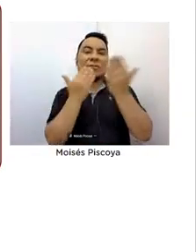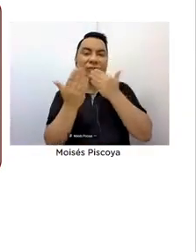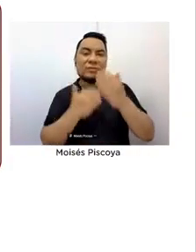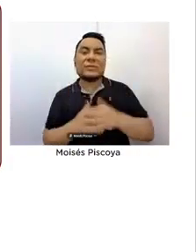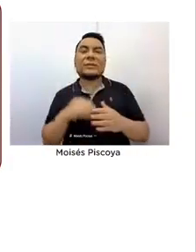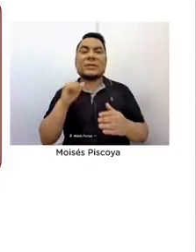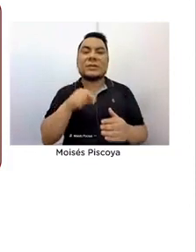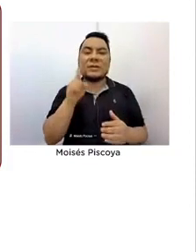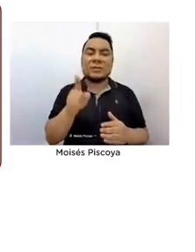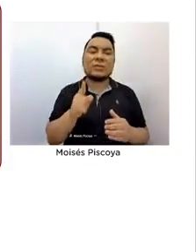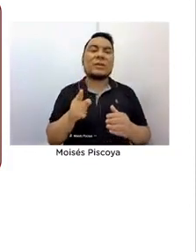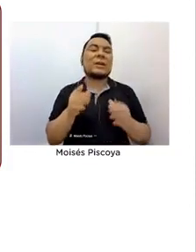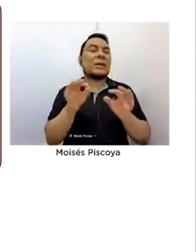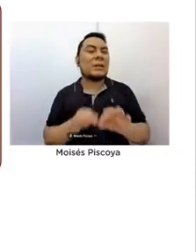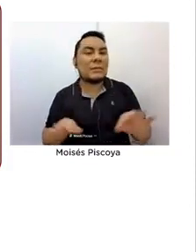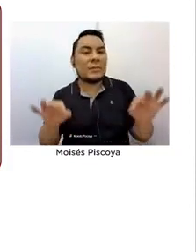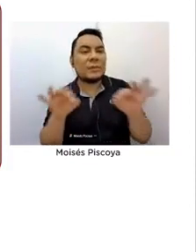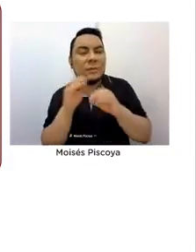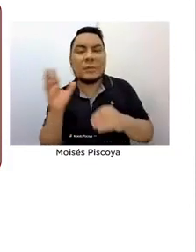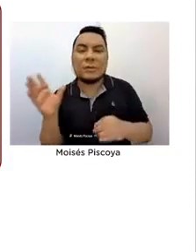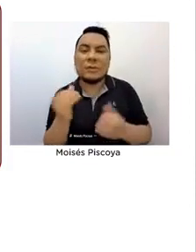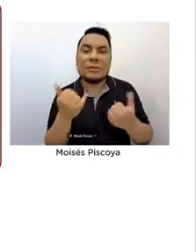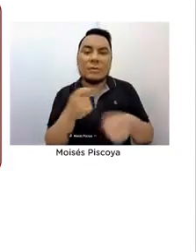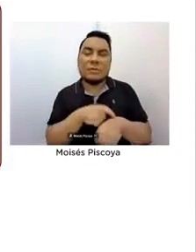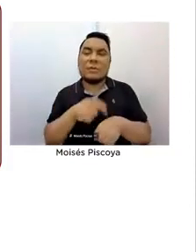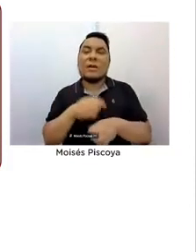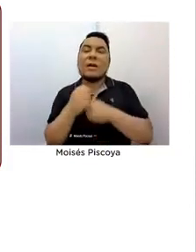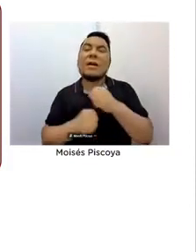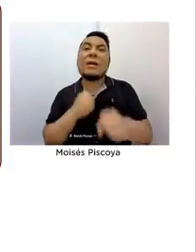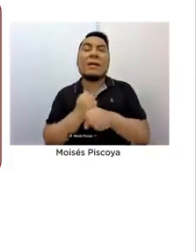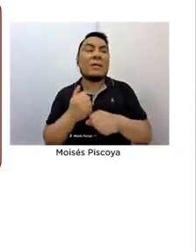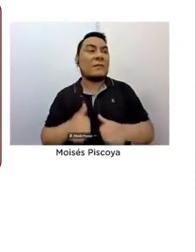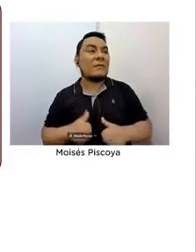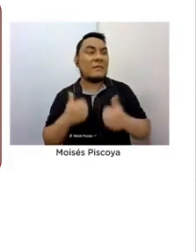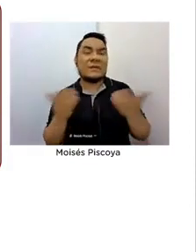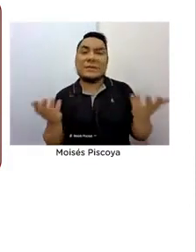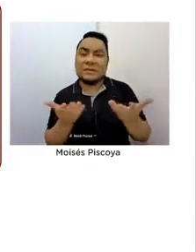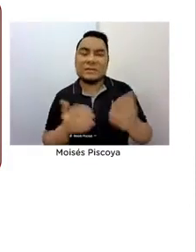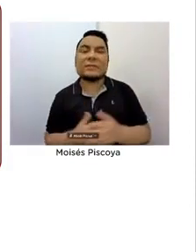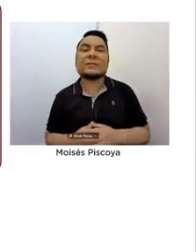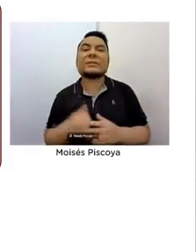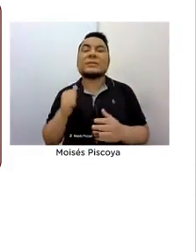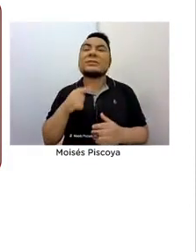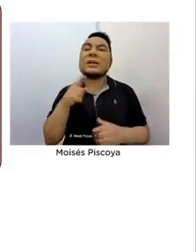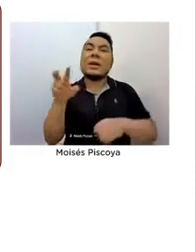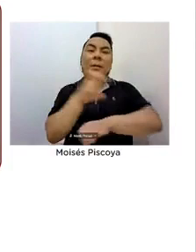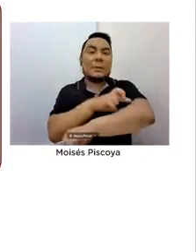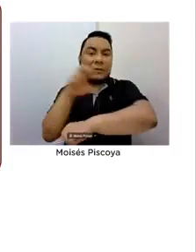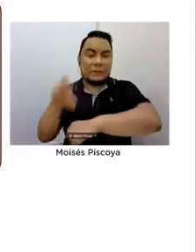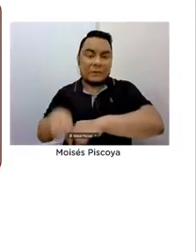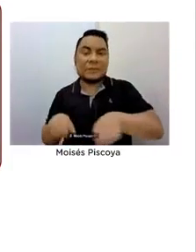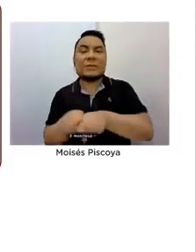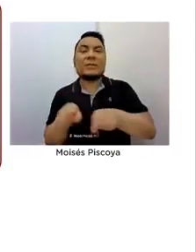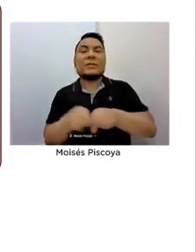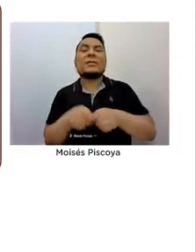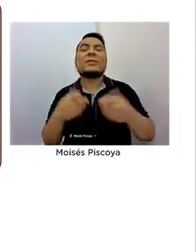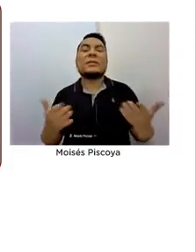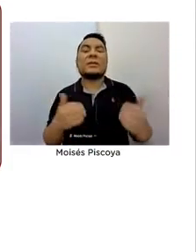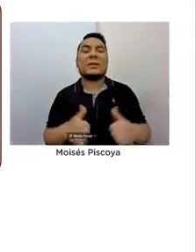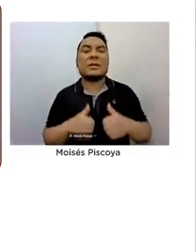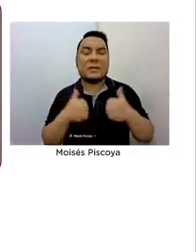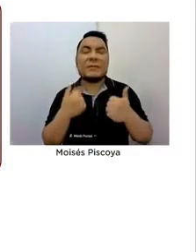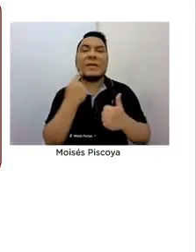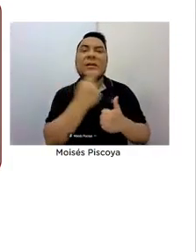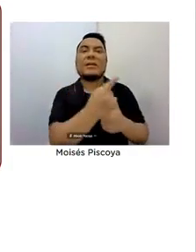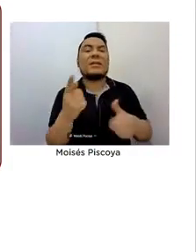es un elemento clave para el momento del año en el que estamos, tanto a nivel profesional, pero también como a nivel de la vida de